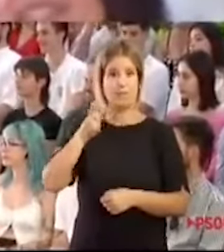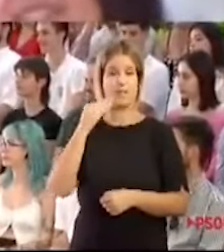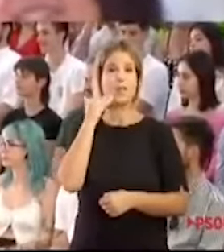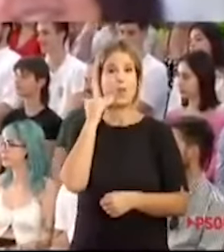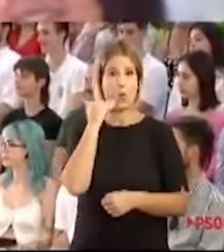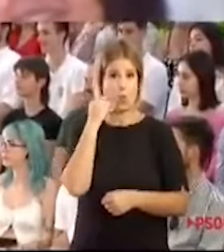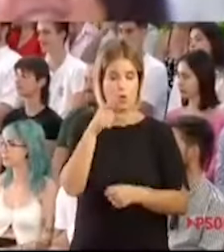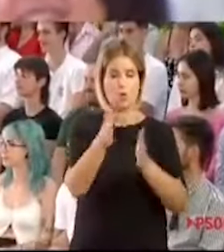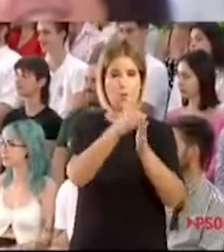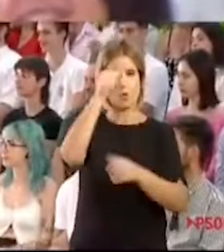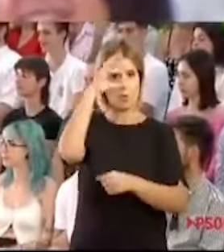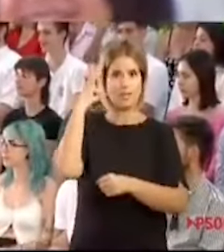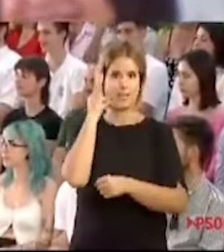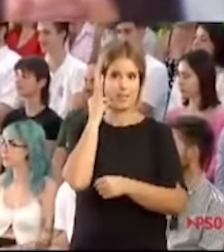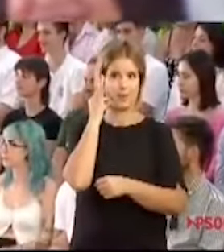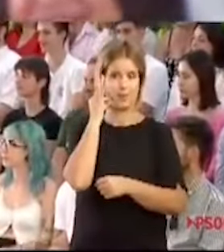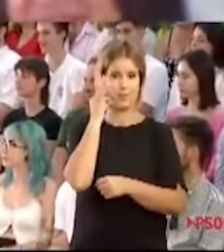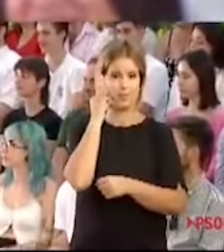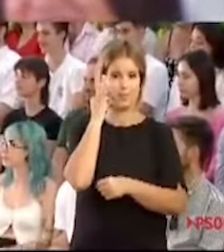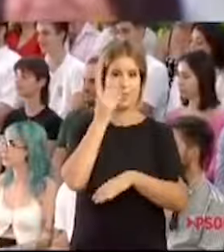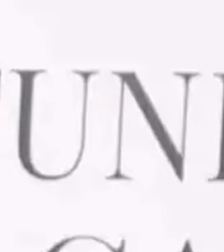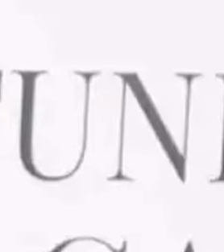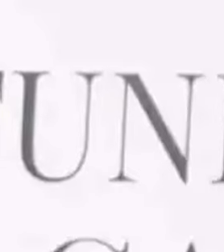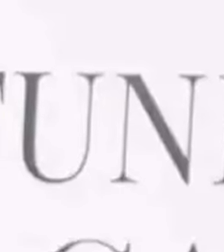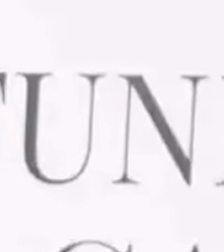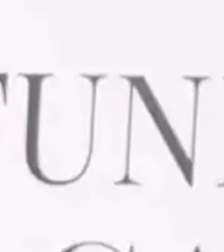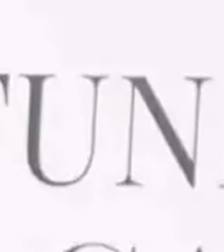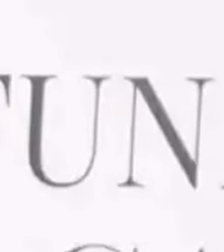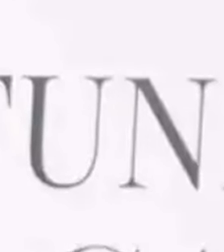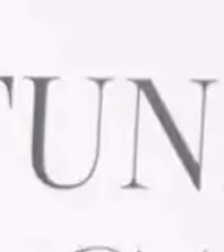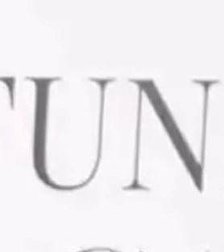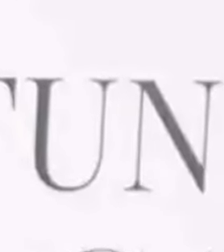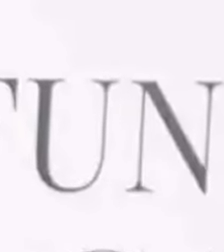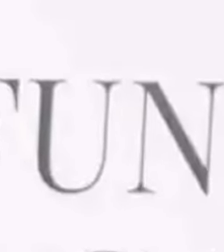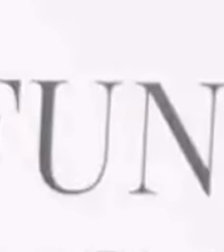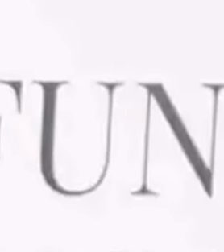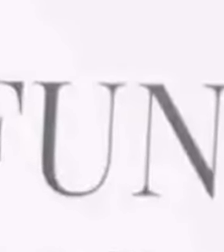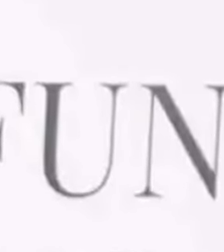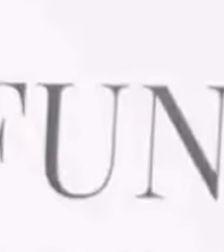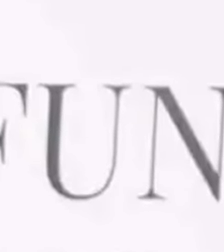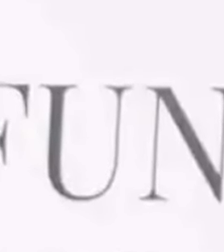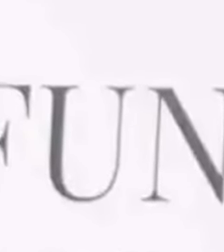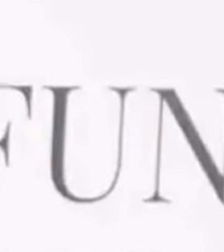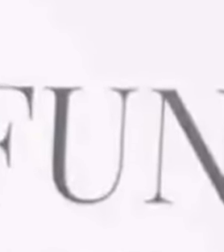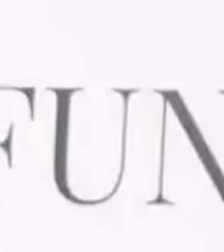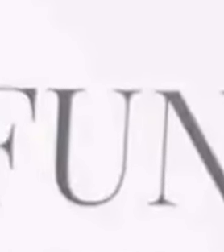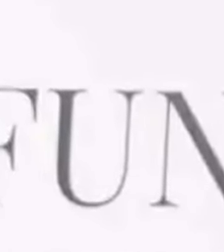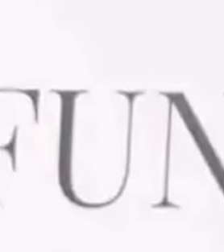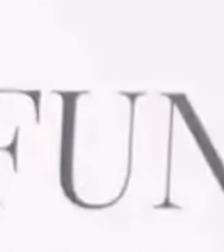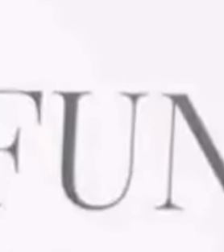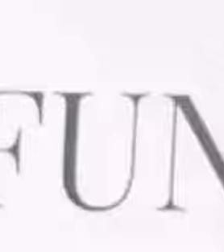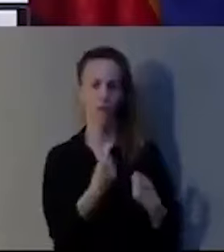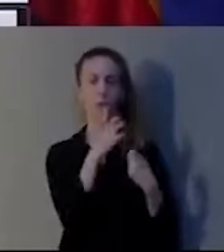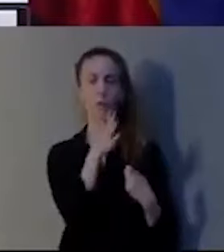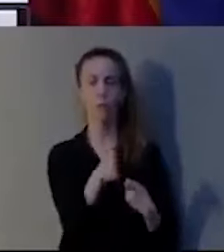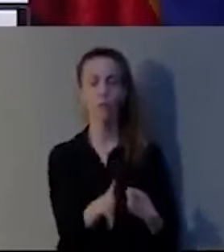En el mitin de cierre de campaña de las elecciones europeas al que han acudido Teresa Rivera, cabeza de lista, el presidente del gobierno Pedro Sánchez y José Luis